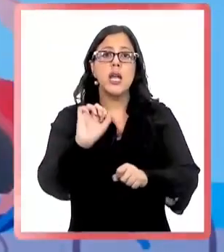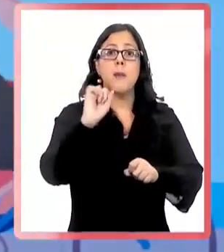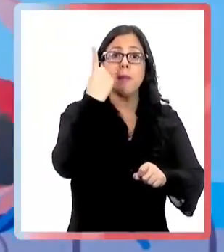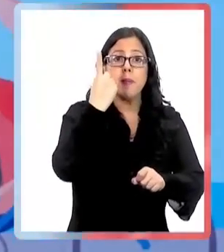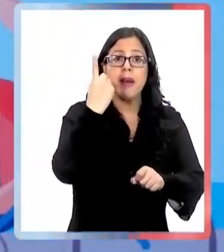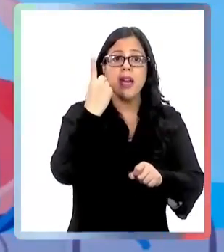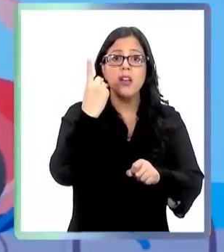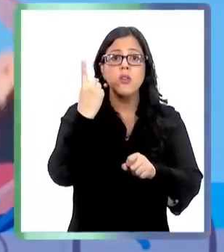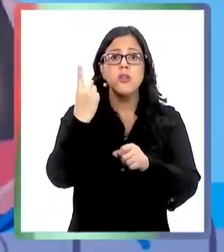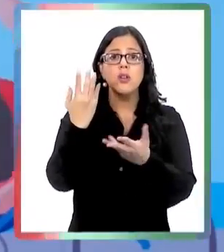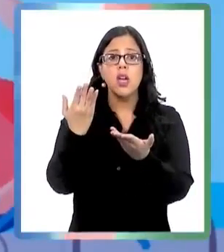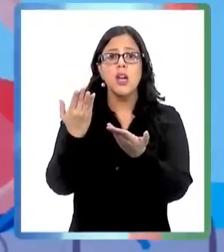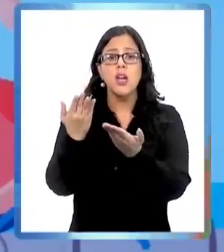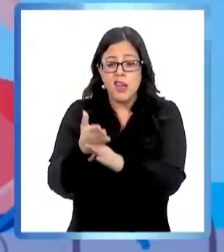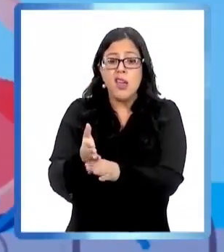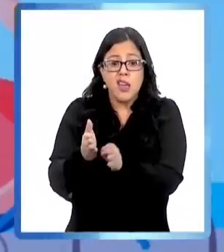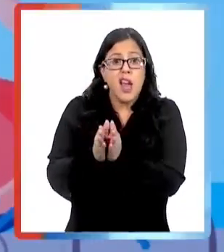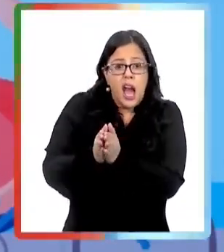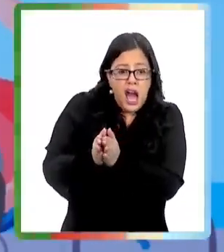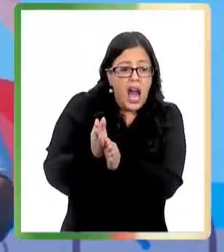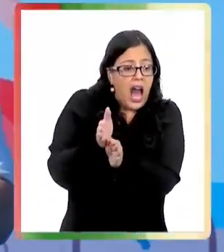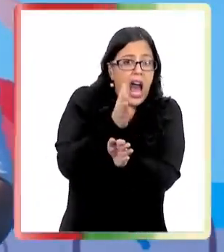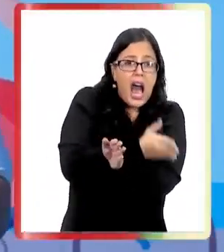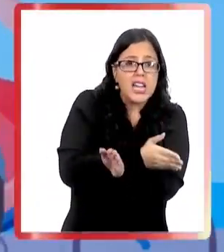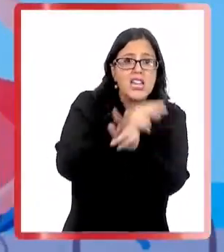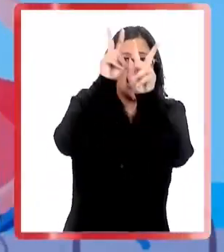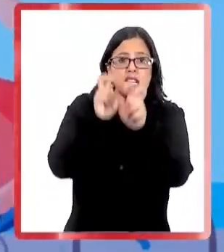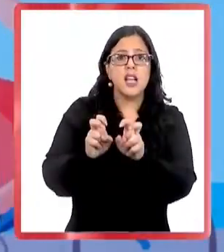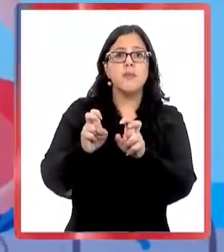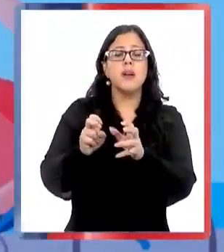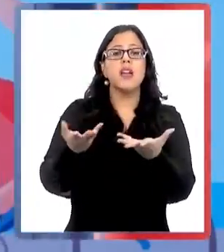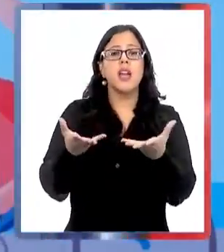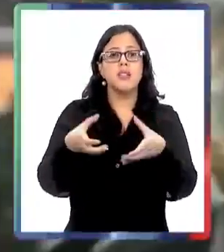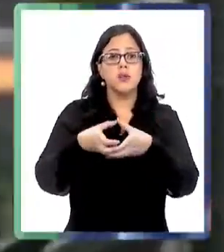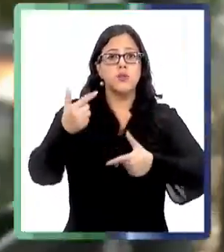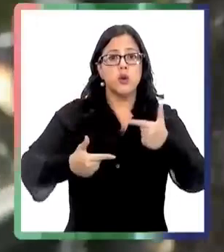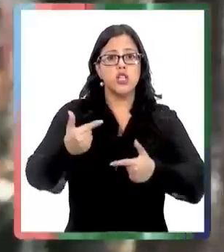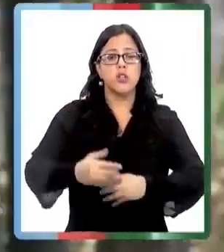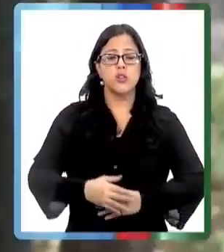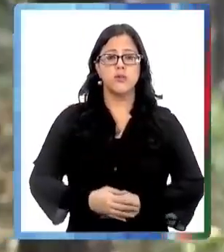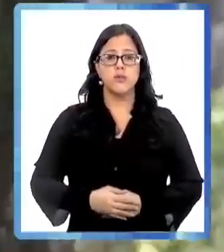del pueblo de Chile, en primer lugar antes que los intereses de los partidos.